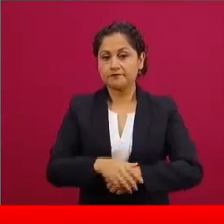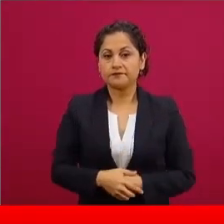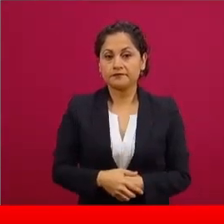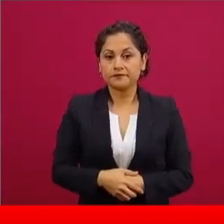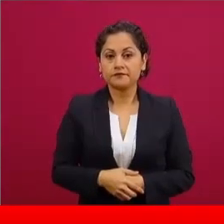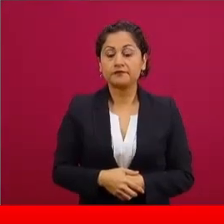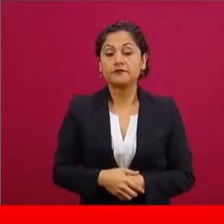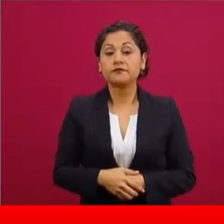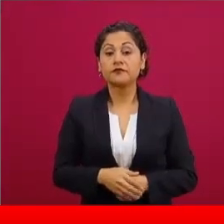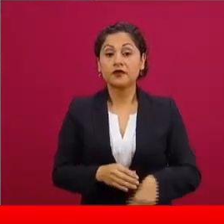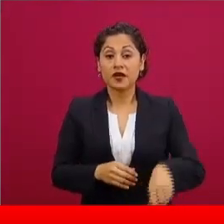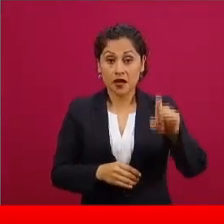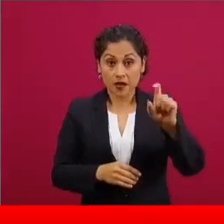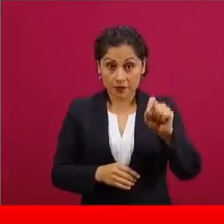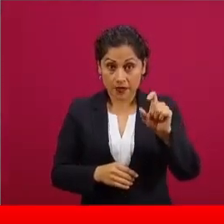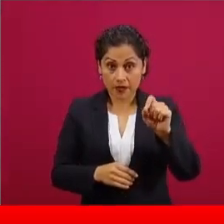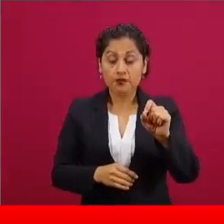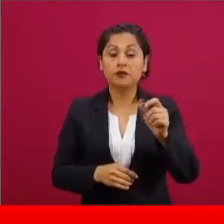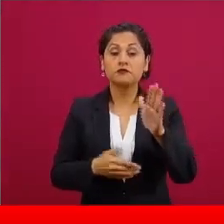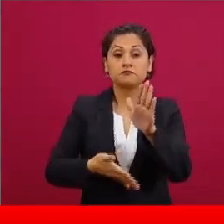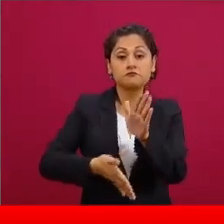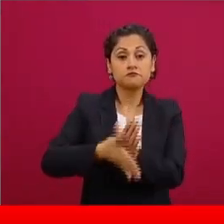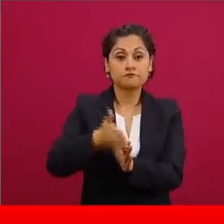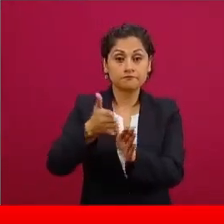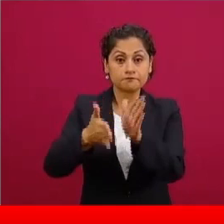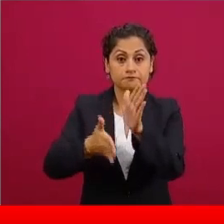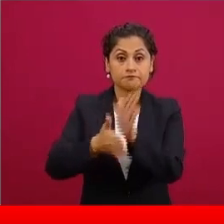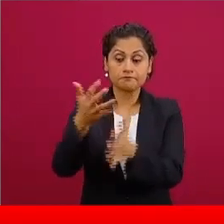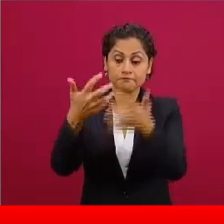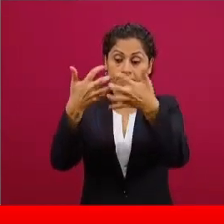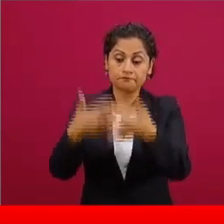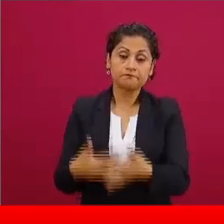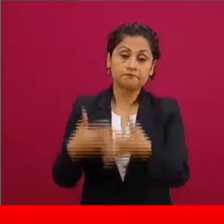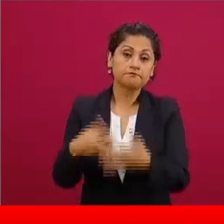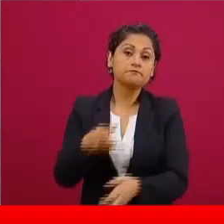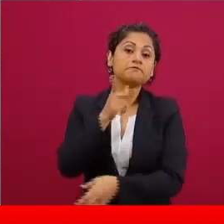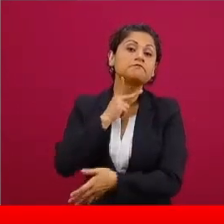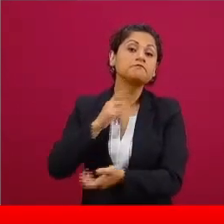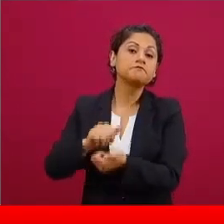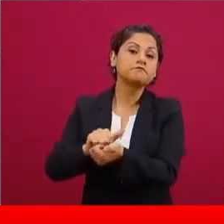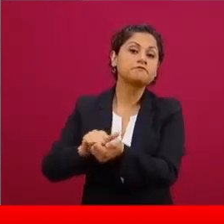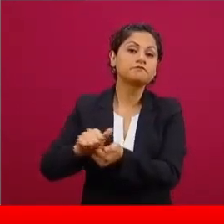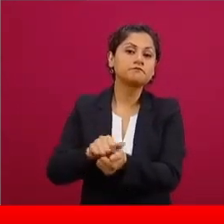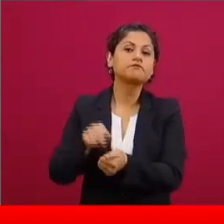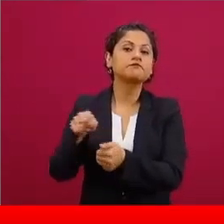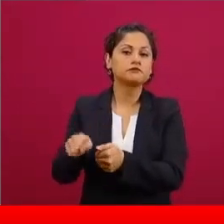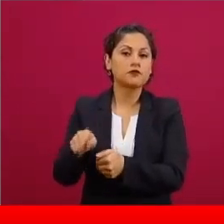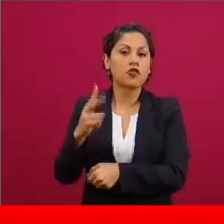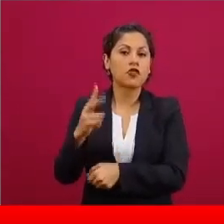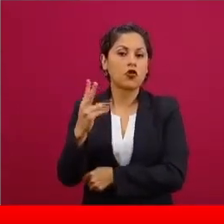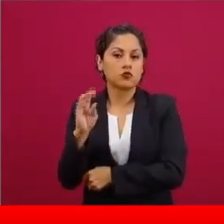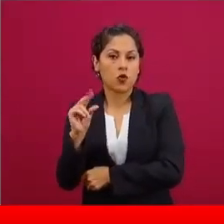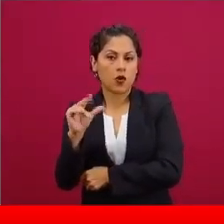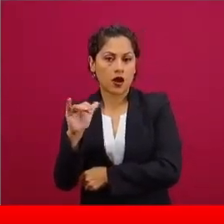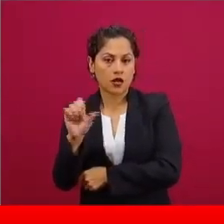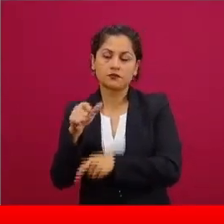construcción de la refinería de dos bocas 21